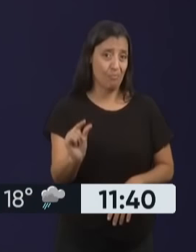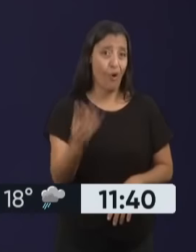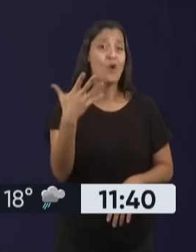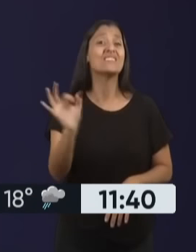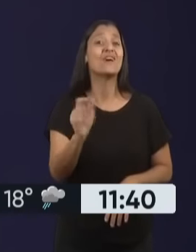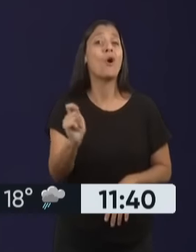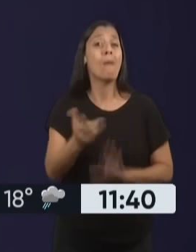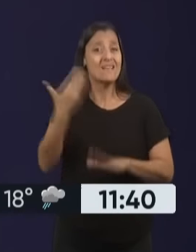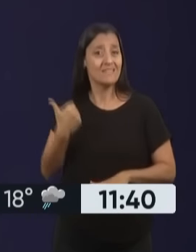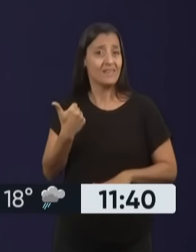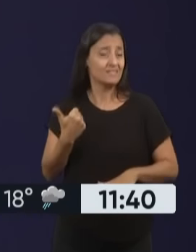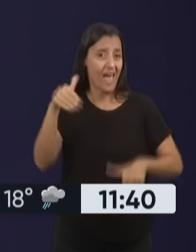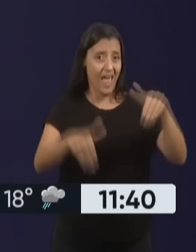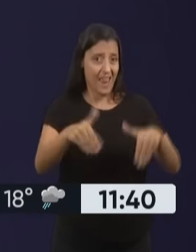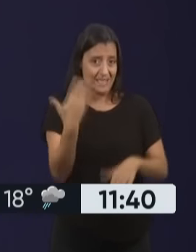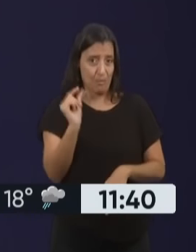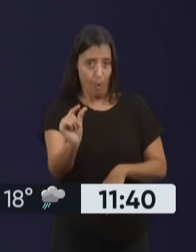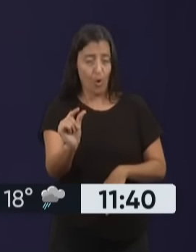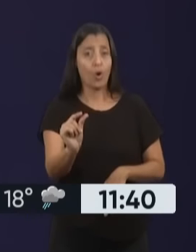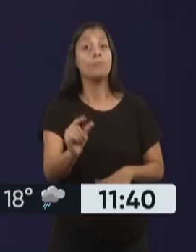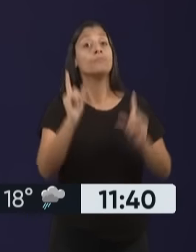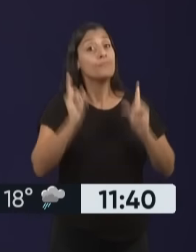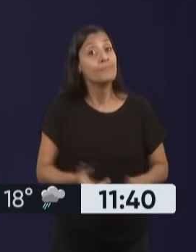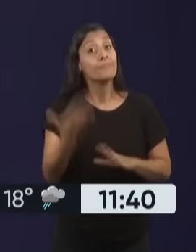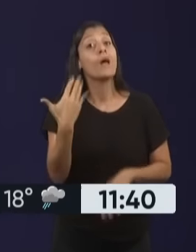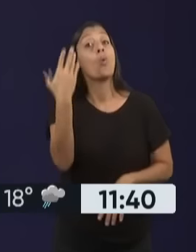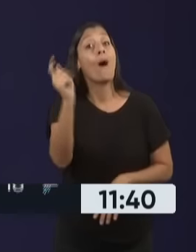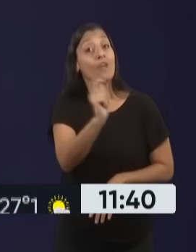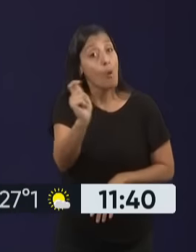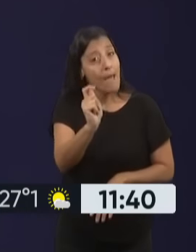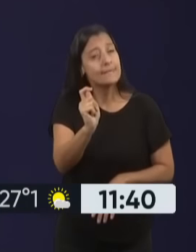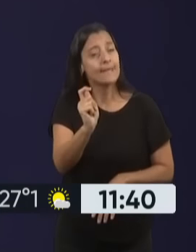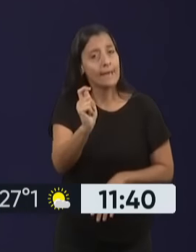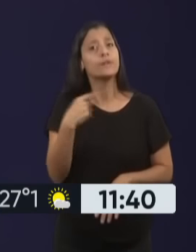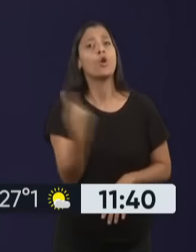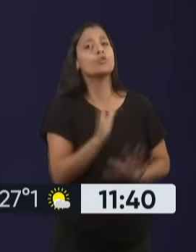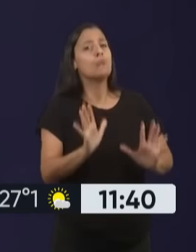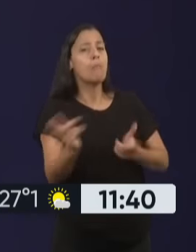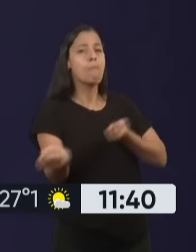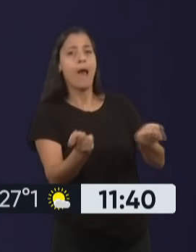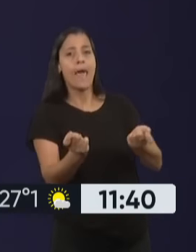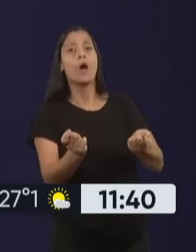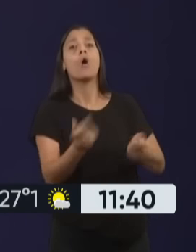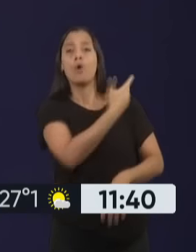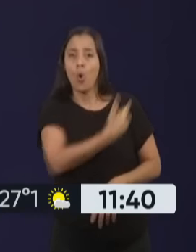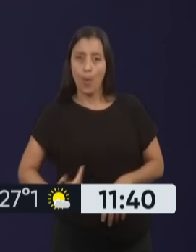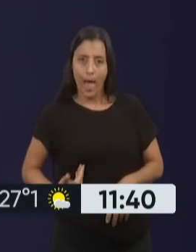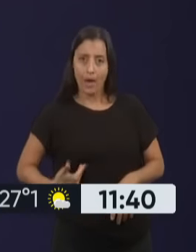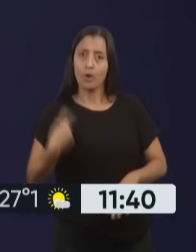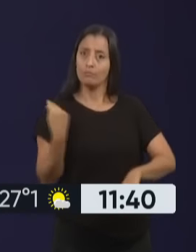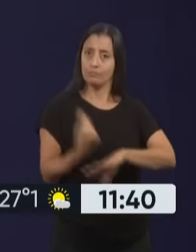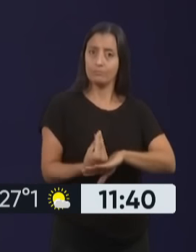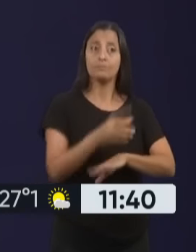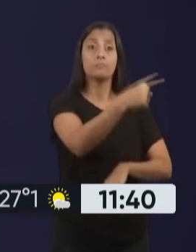apenas 5 meses eh Y hace 4 meses y un poquitito que estamos gobernando así que eh a